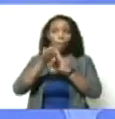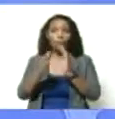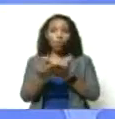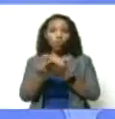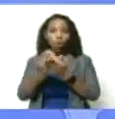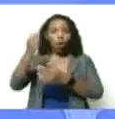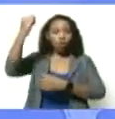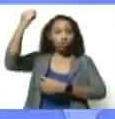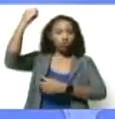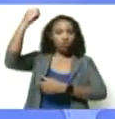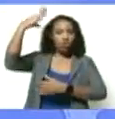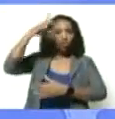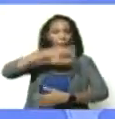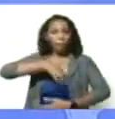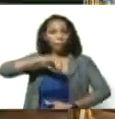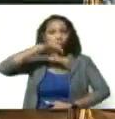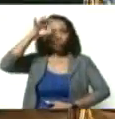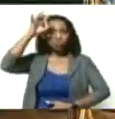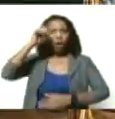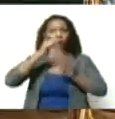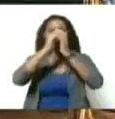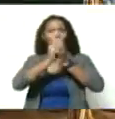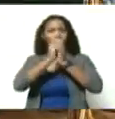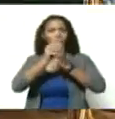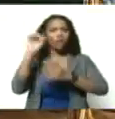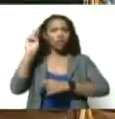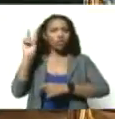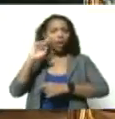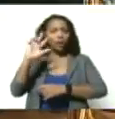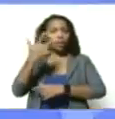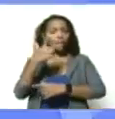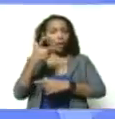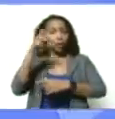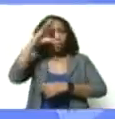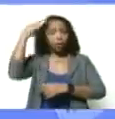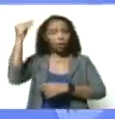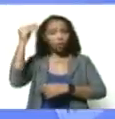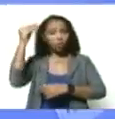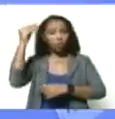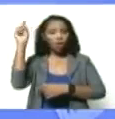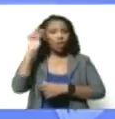luz, mundo espiritual, ores por Venezuela, intercedas por Dios por Venezuela,